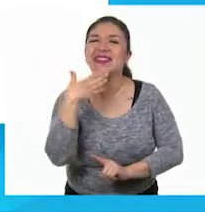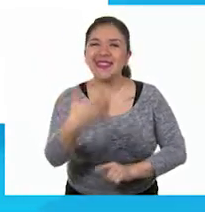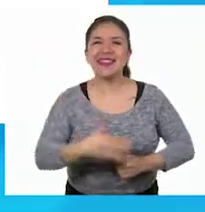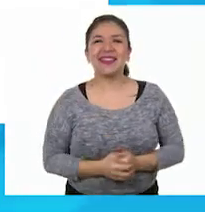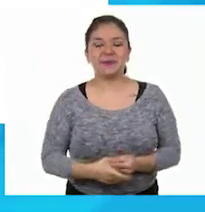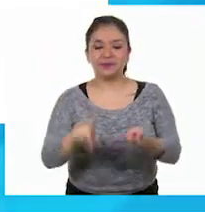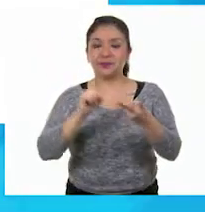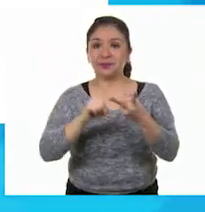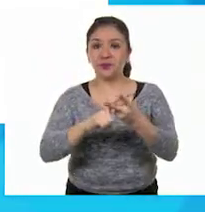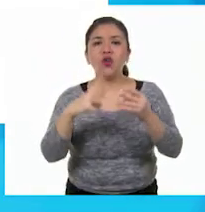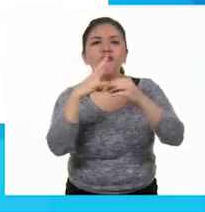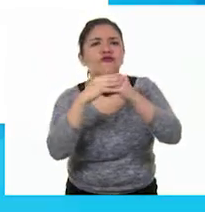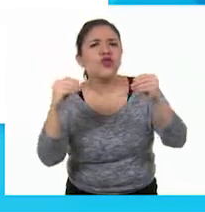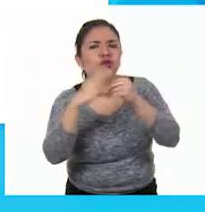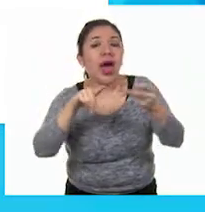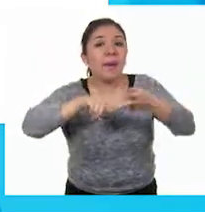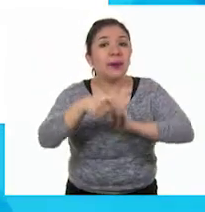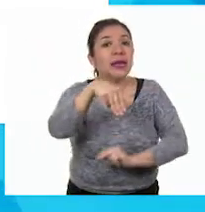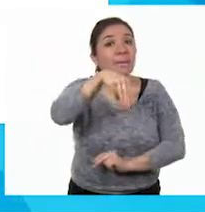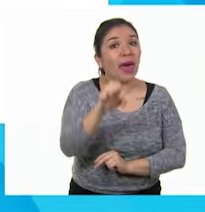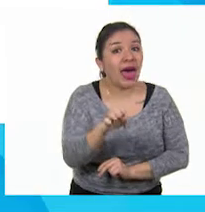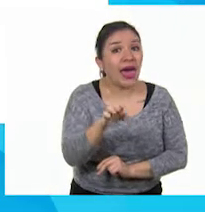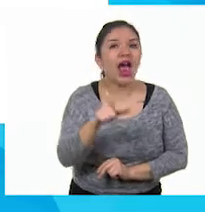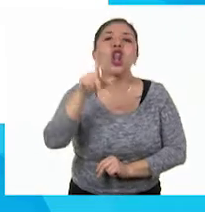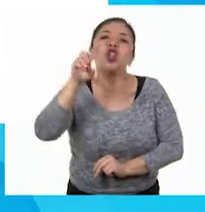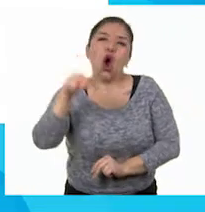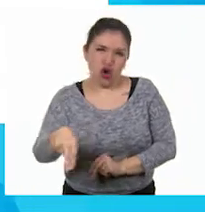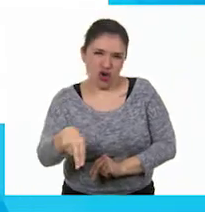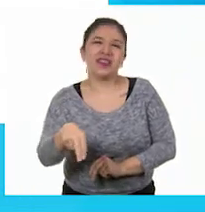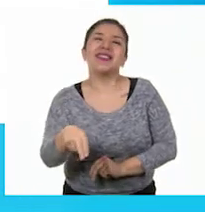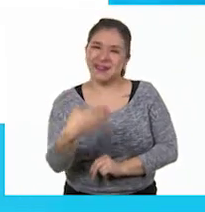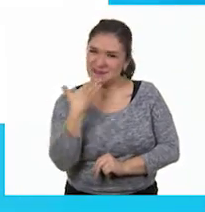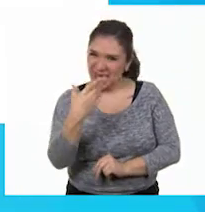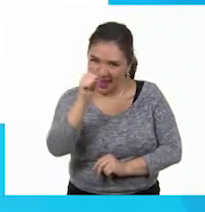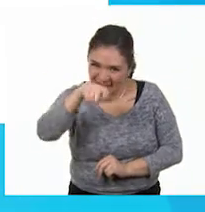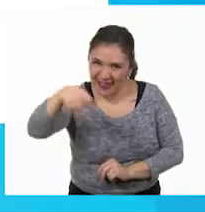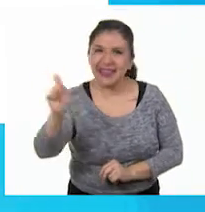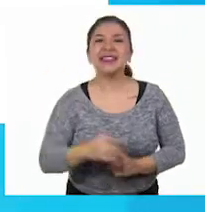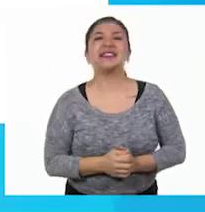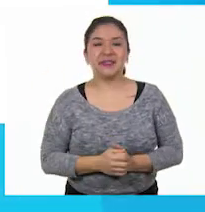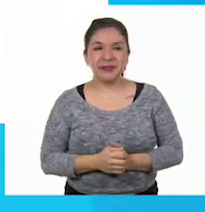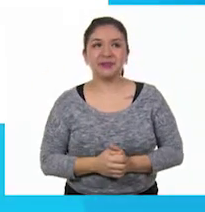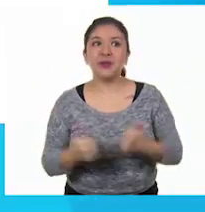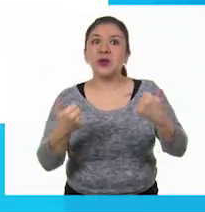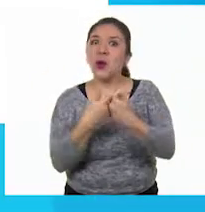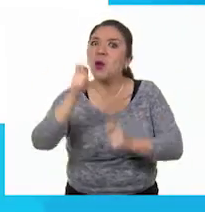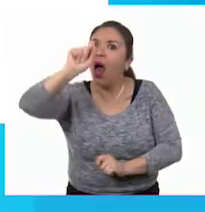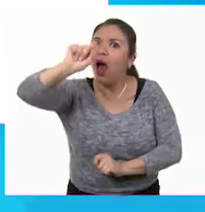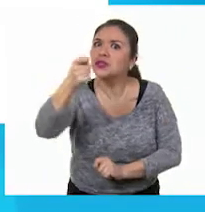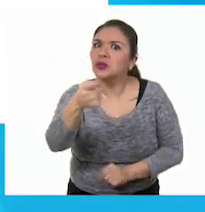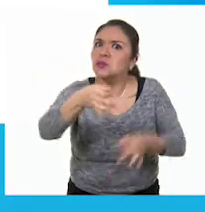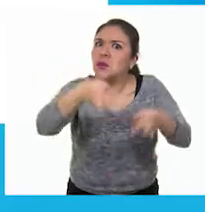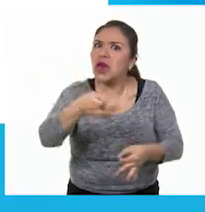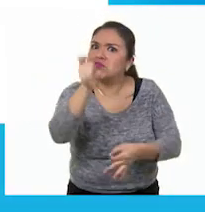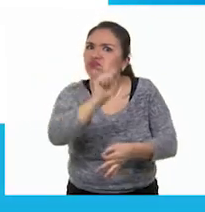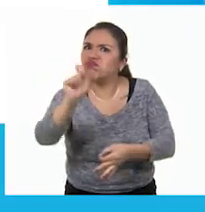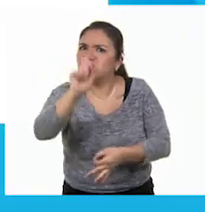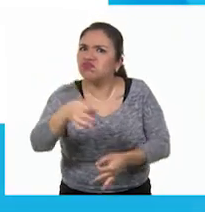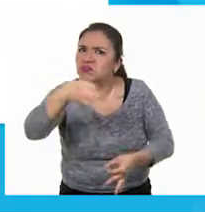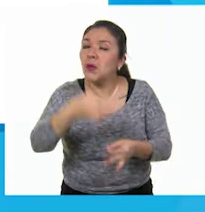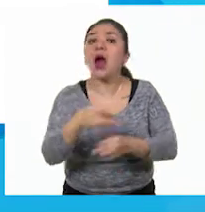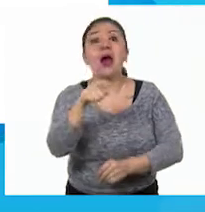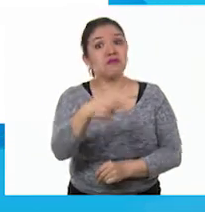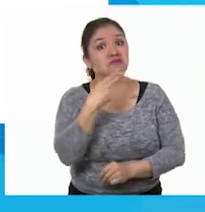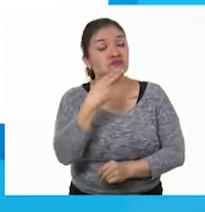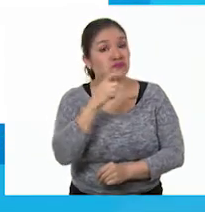bien. Es una fruta y empieza con melón. Muy bien. Y hasta le puso la tilde, maestra. Esta